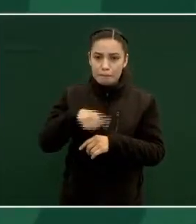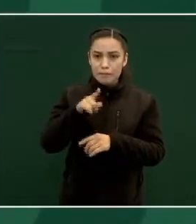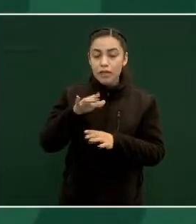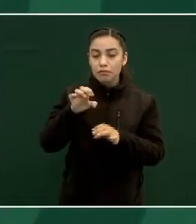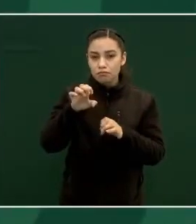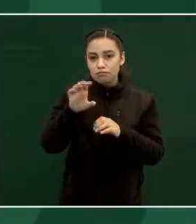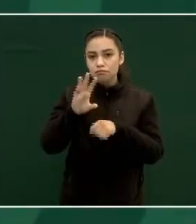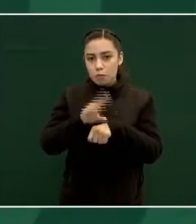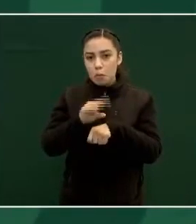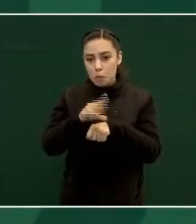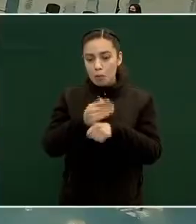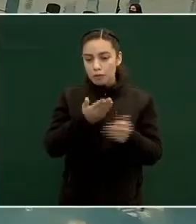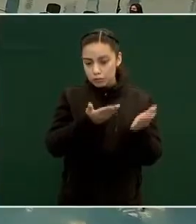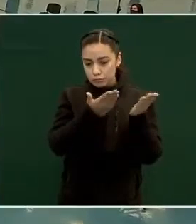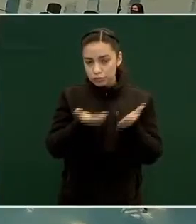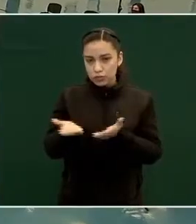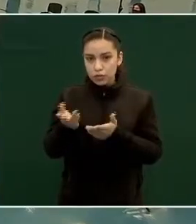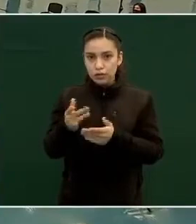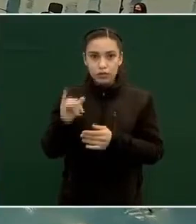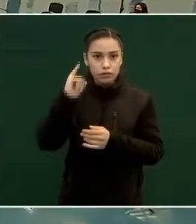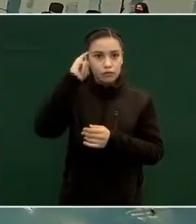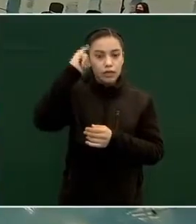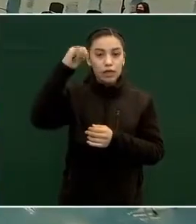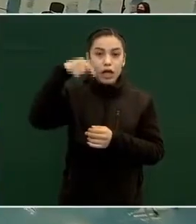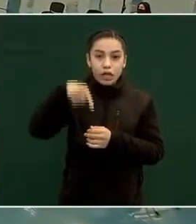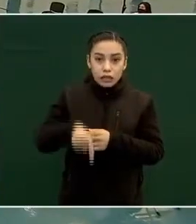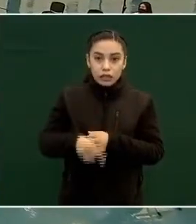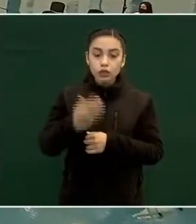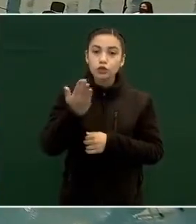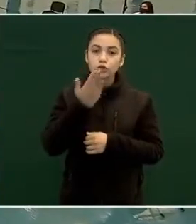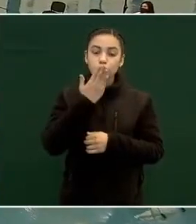Pero imagínense, aquí en Sonora,